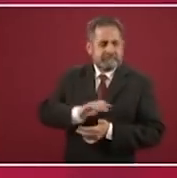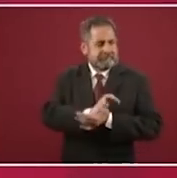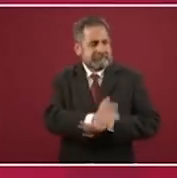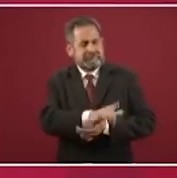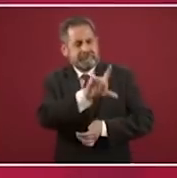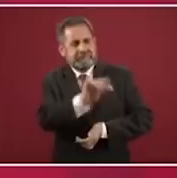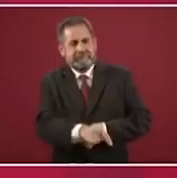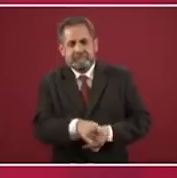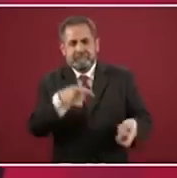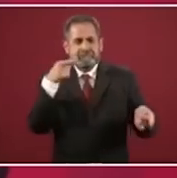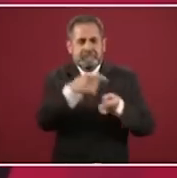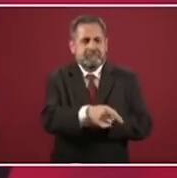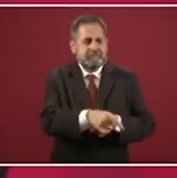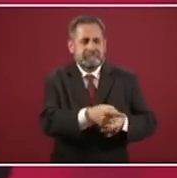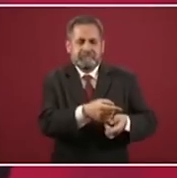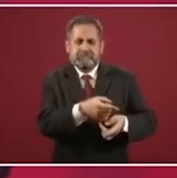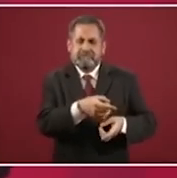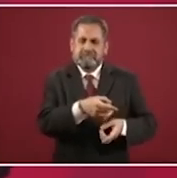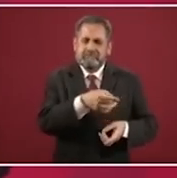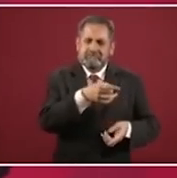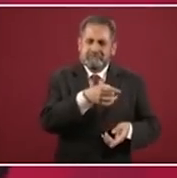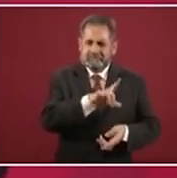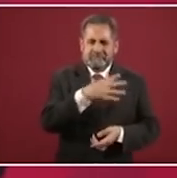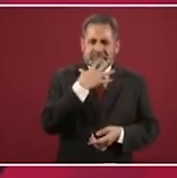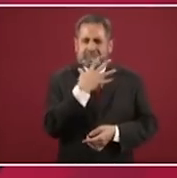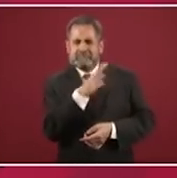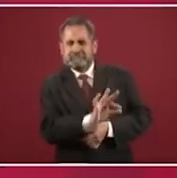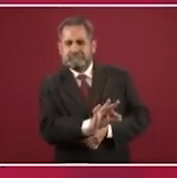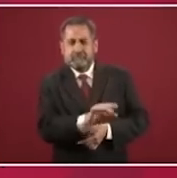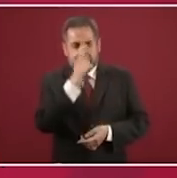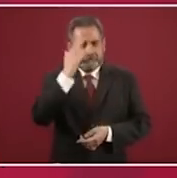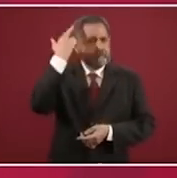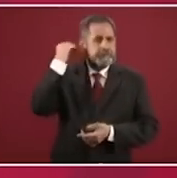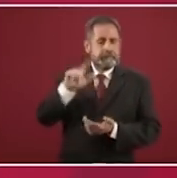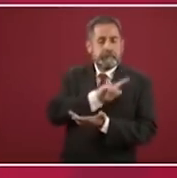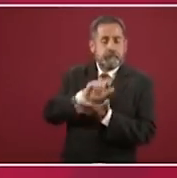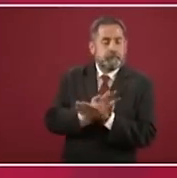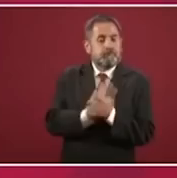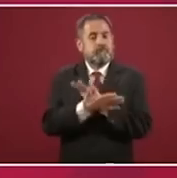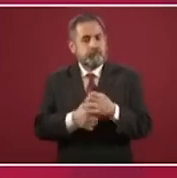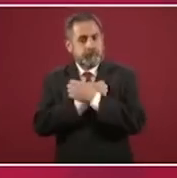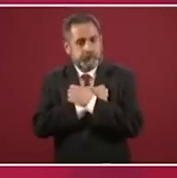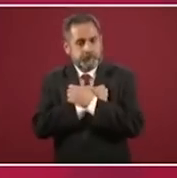vilipendiados, ofendidos con la mal llamada reforma educativa,